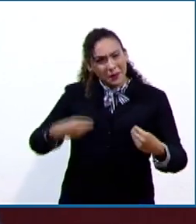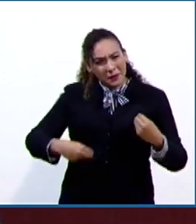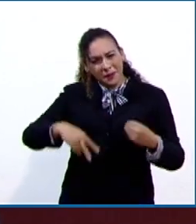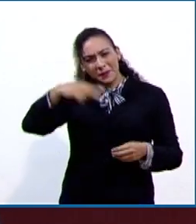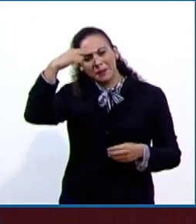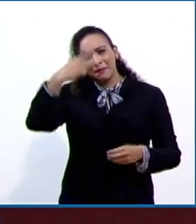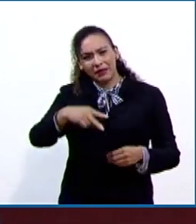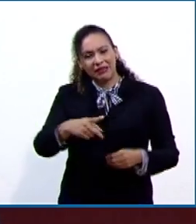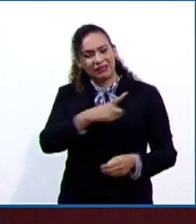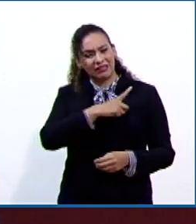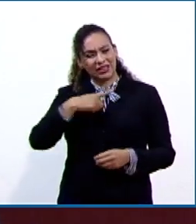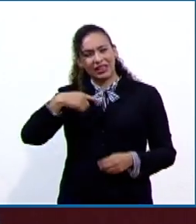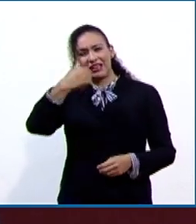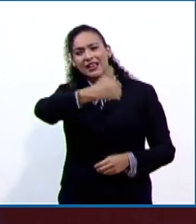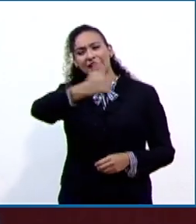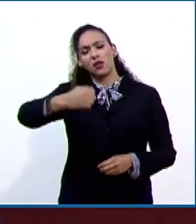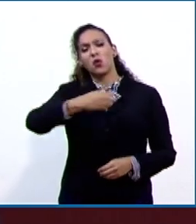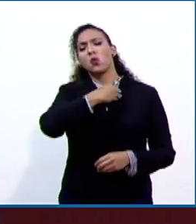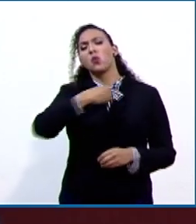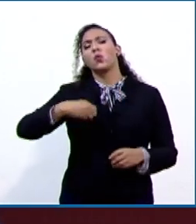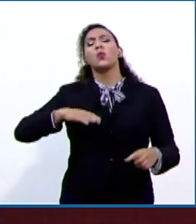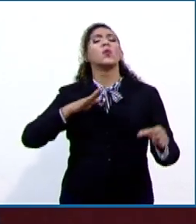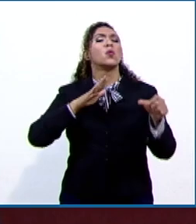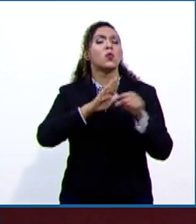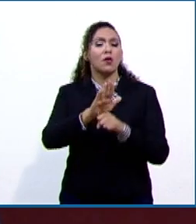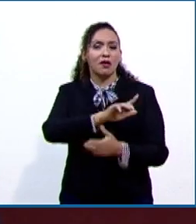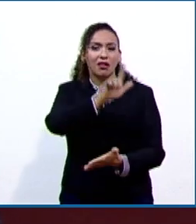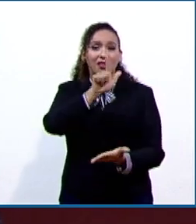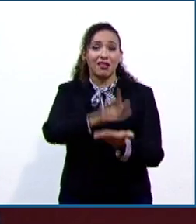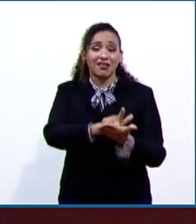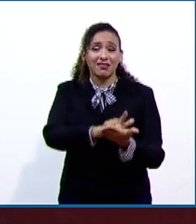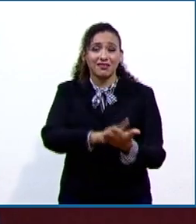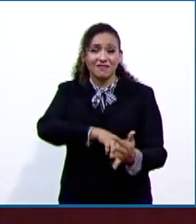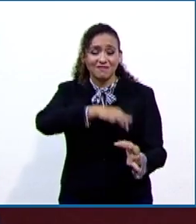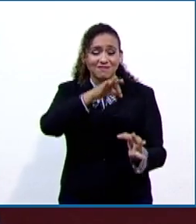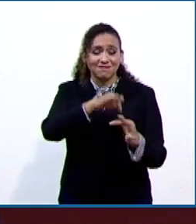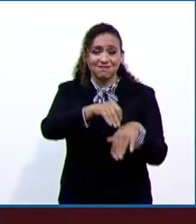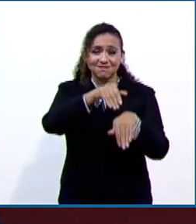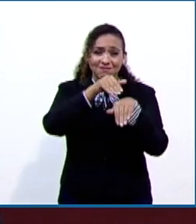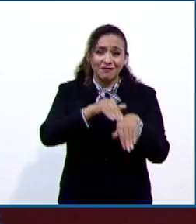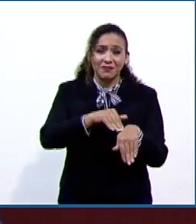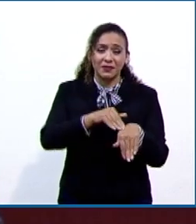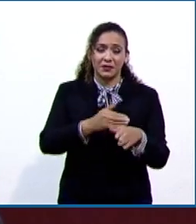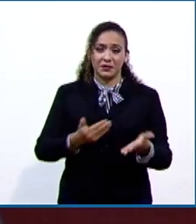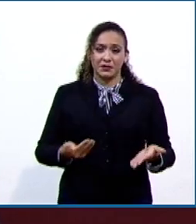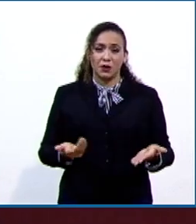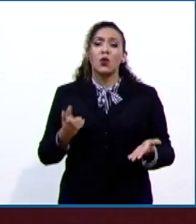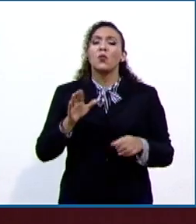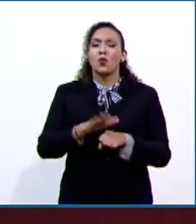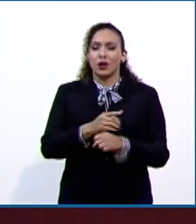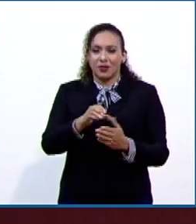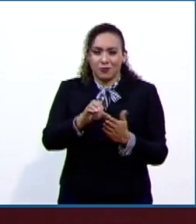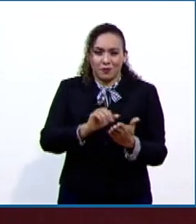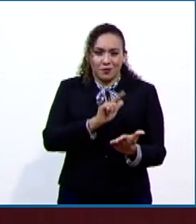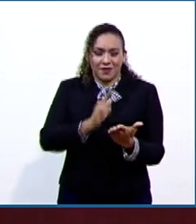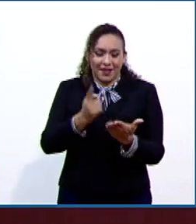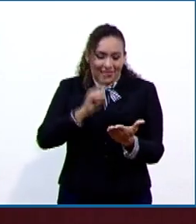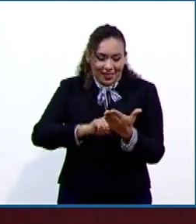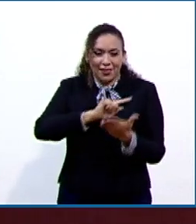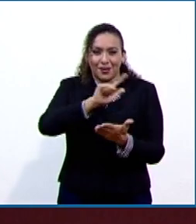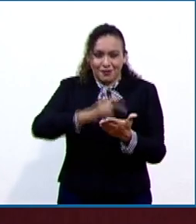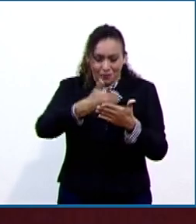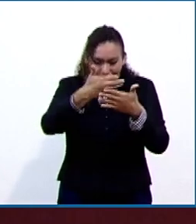tenemos la obligación de cumplir las leyes que de ella emanan. La